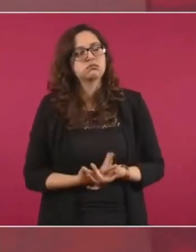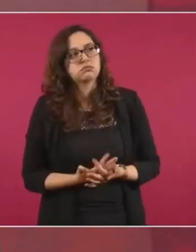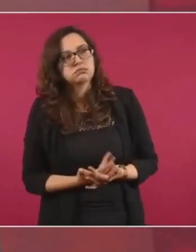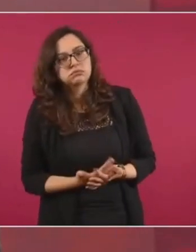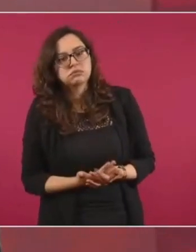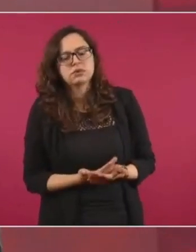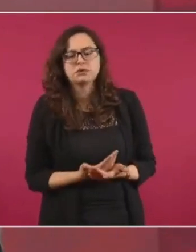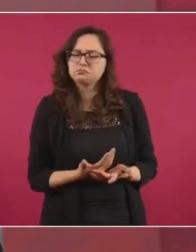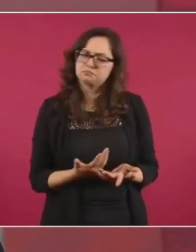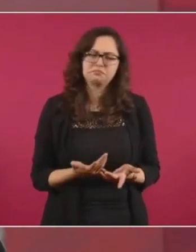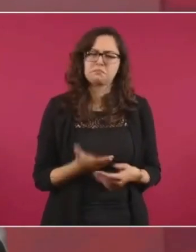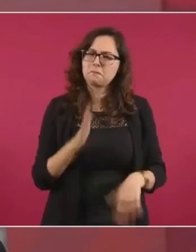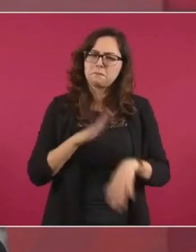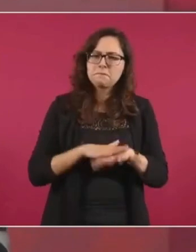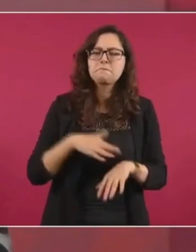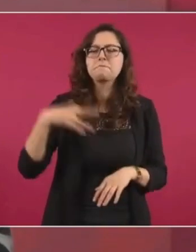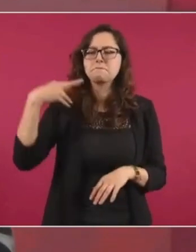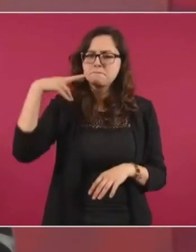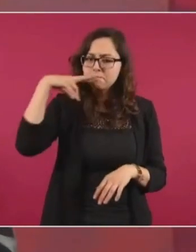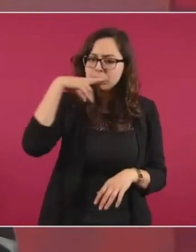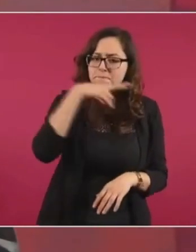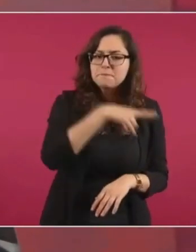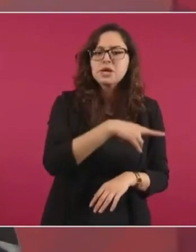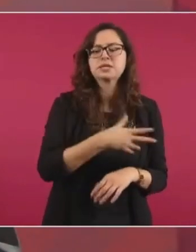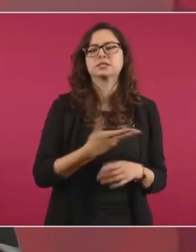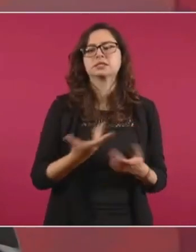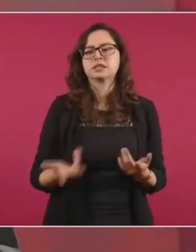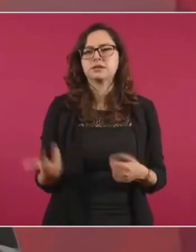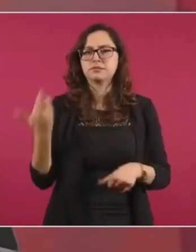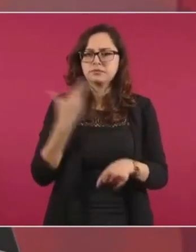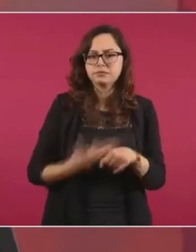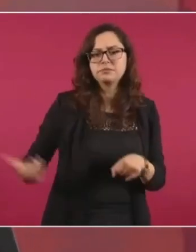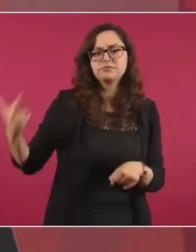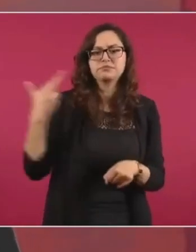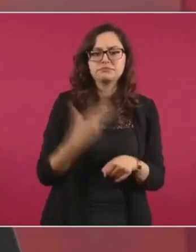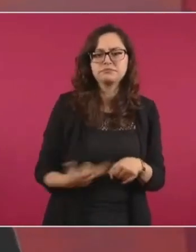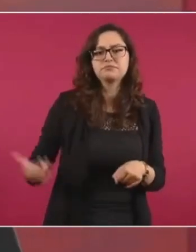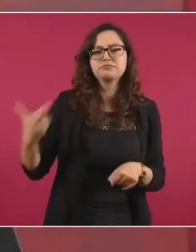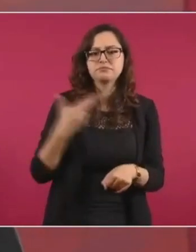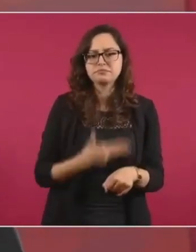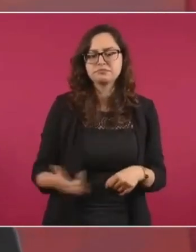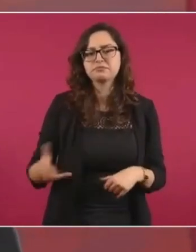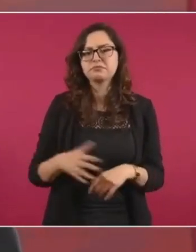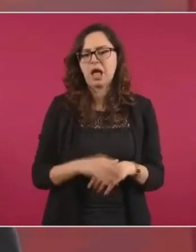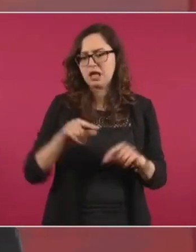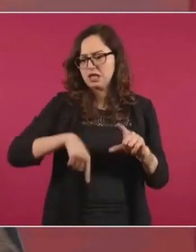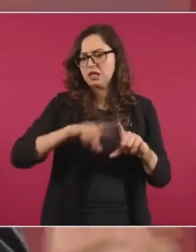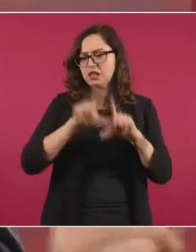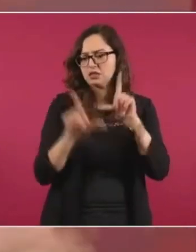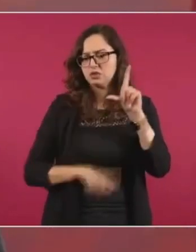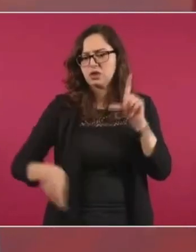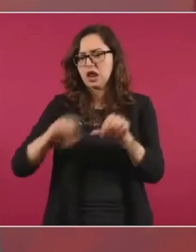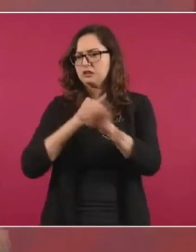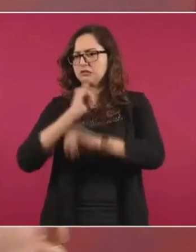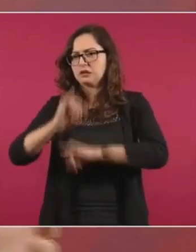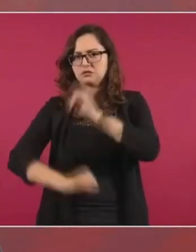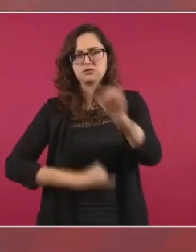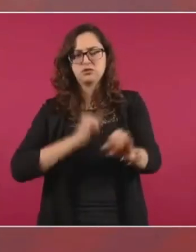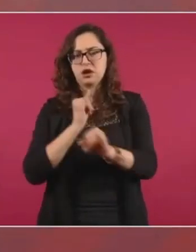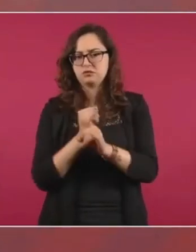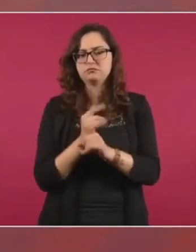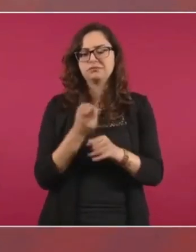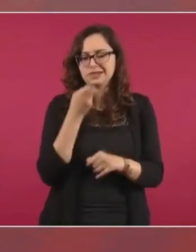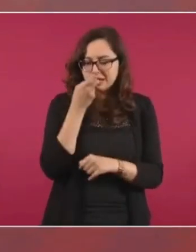a otro estado del país, a otra región del país o al extranjero. Estamos